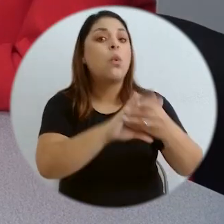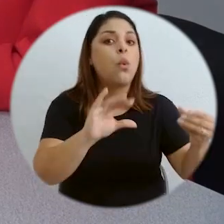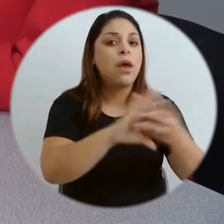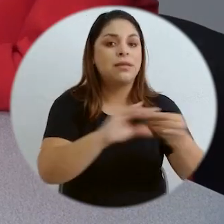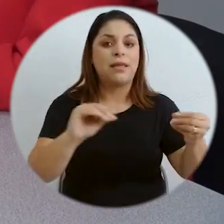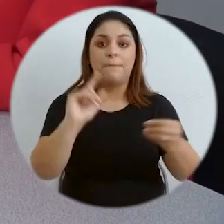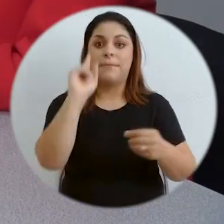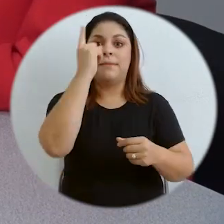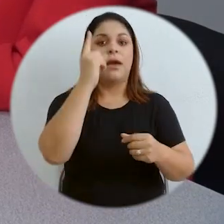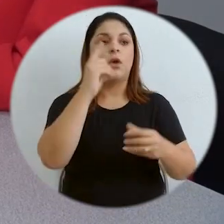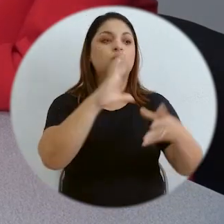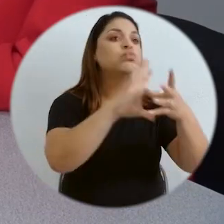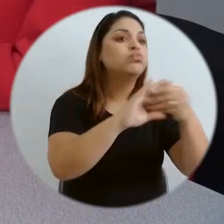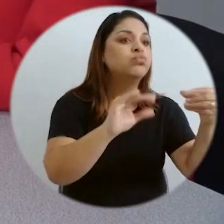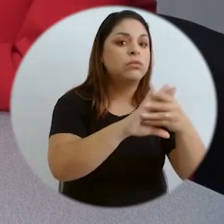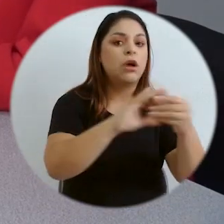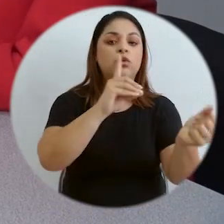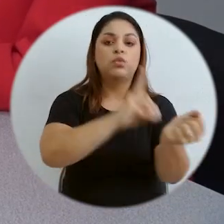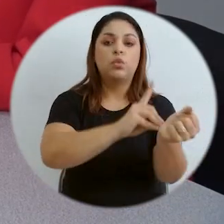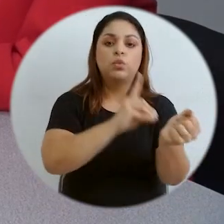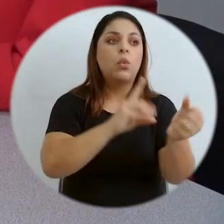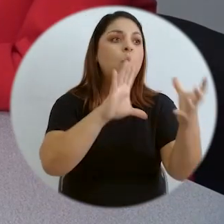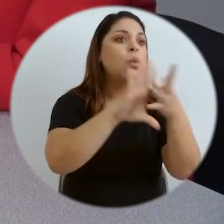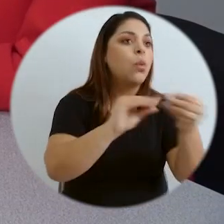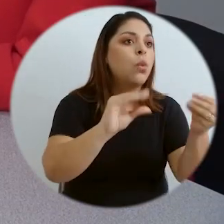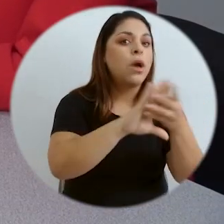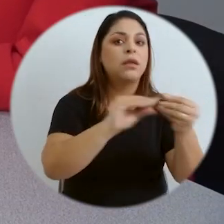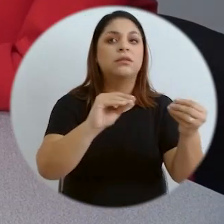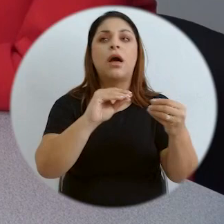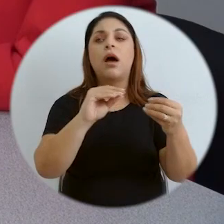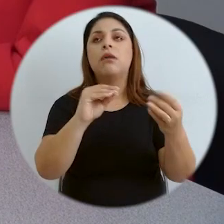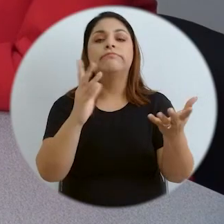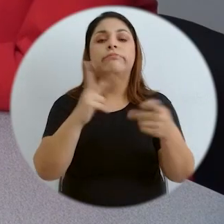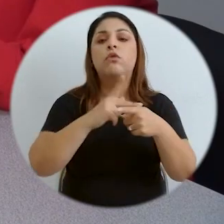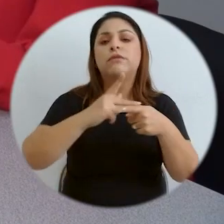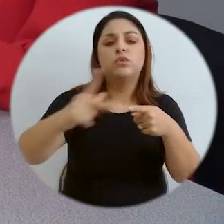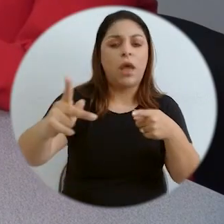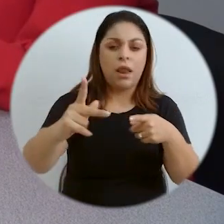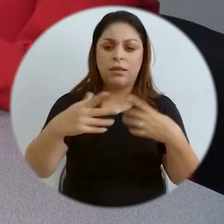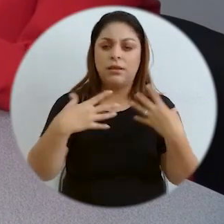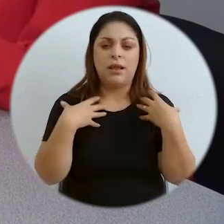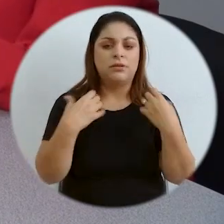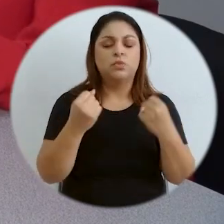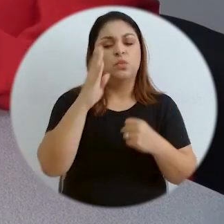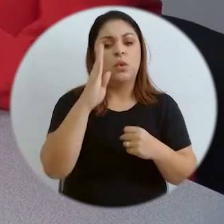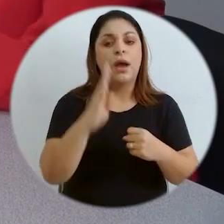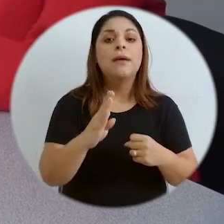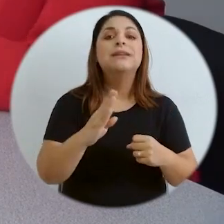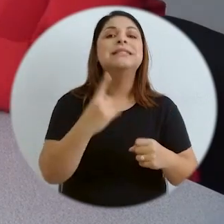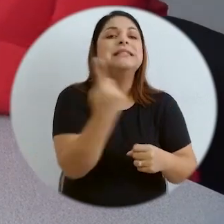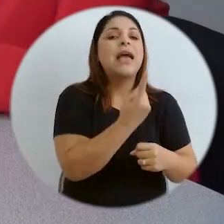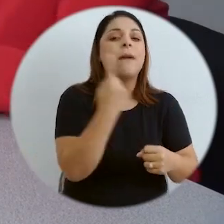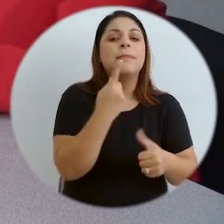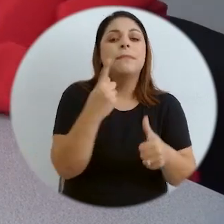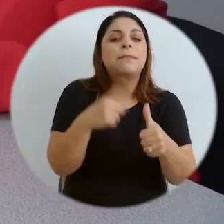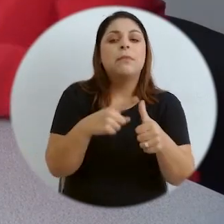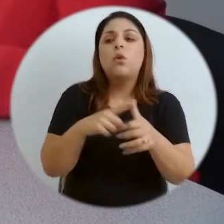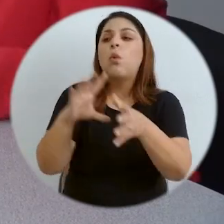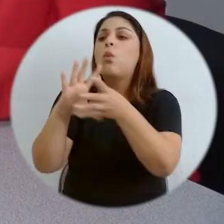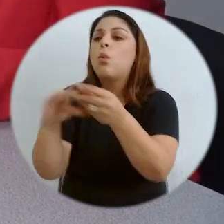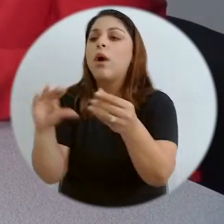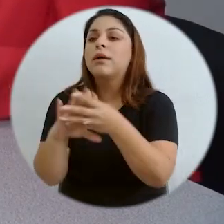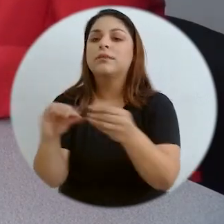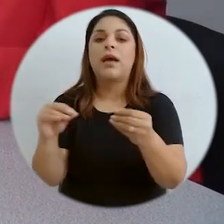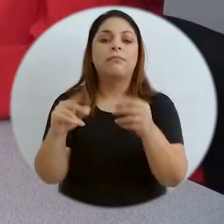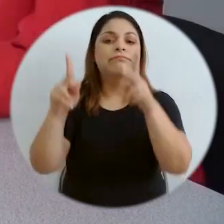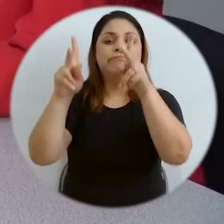momento a un profesional de la salud. Por lo general se acerca a una persona de confianza. ¿verdad? Entonces, por eso es tan importante que